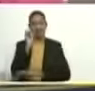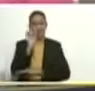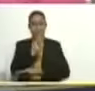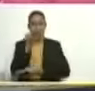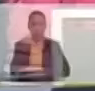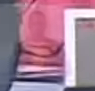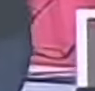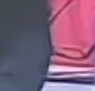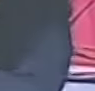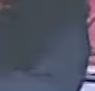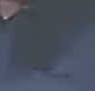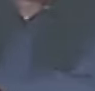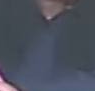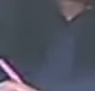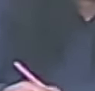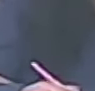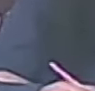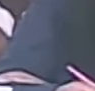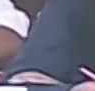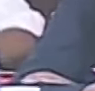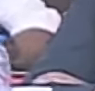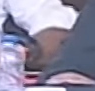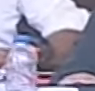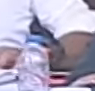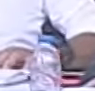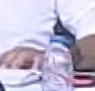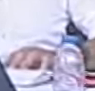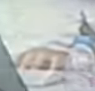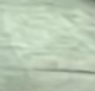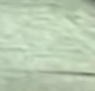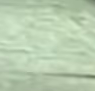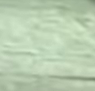Está cumpliendo una tarea muy importante que lo atormenta.